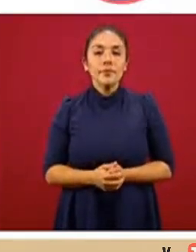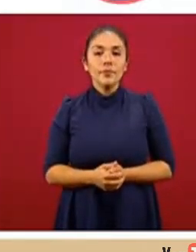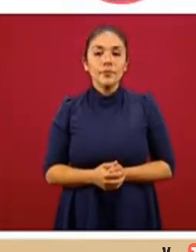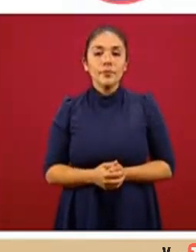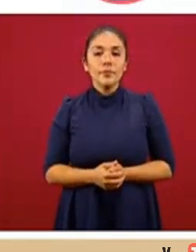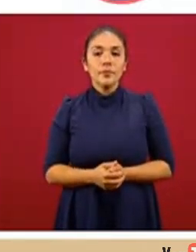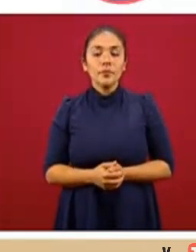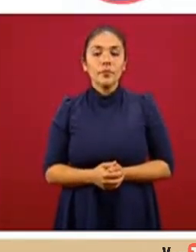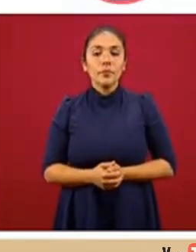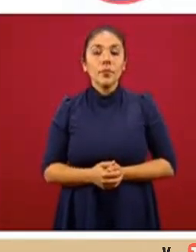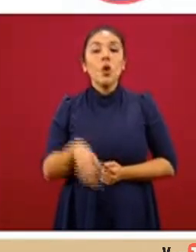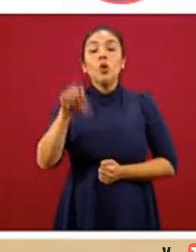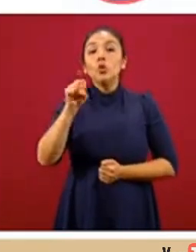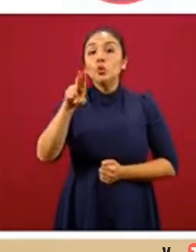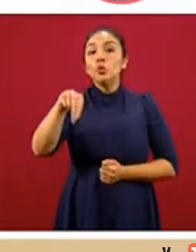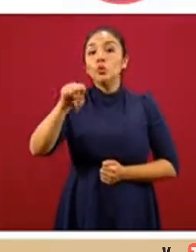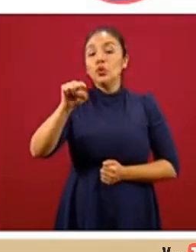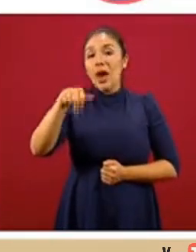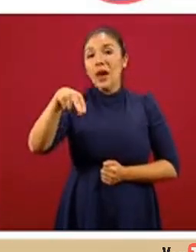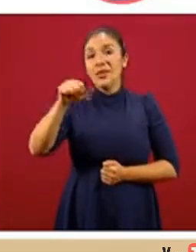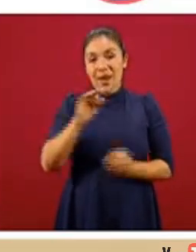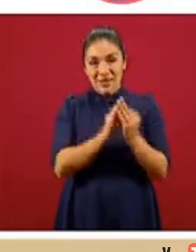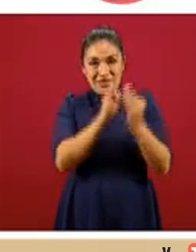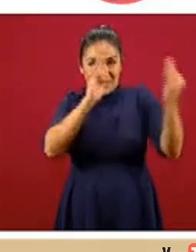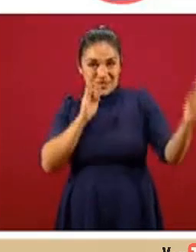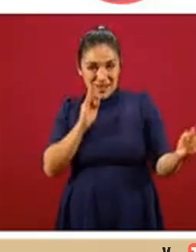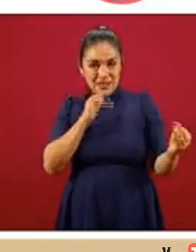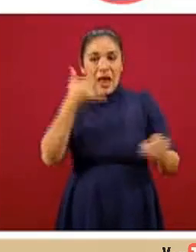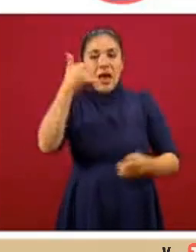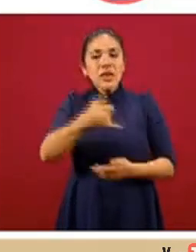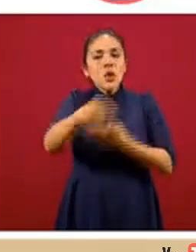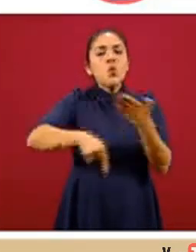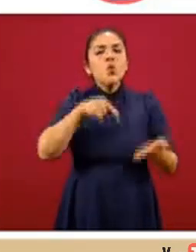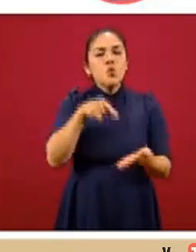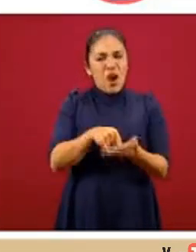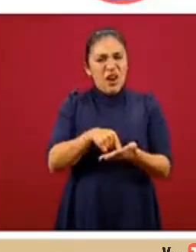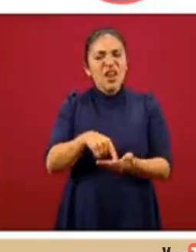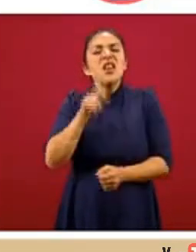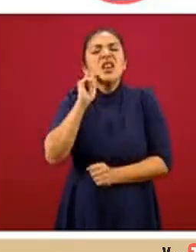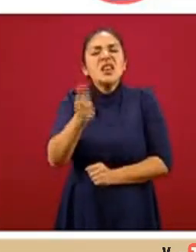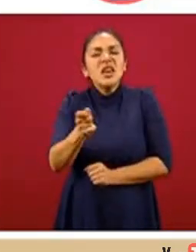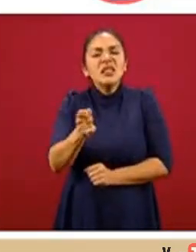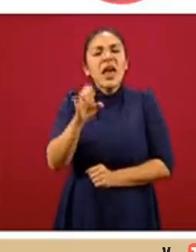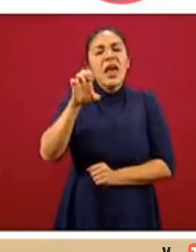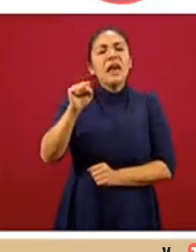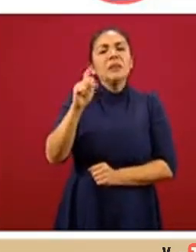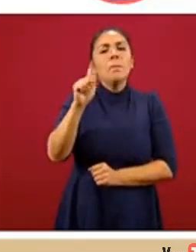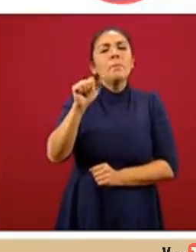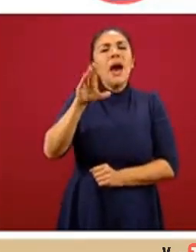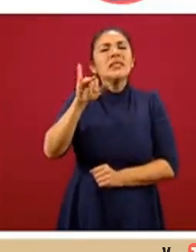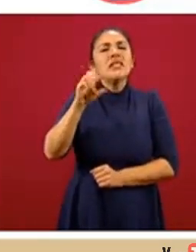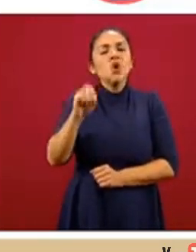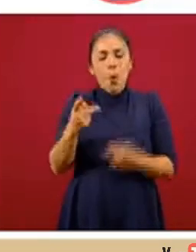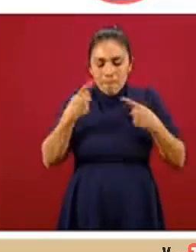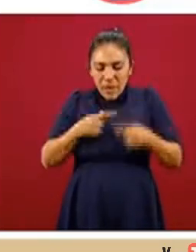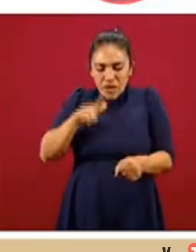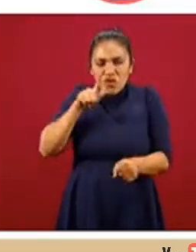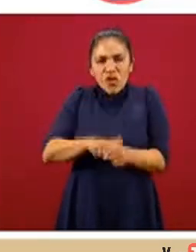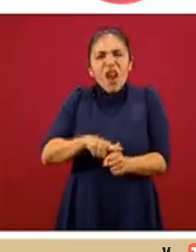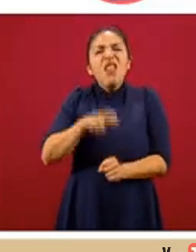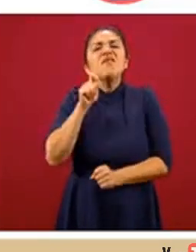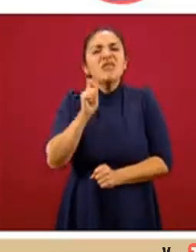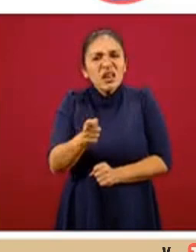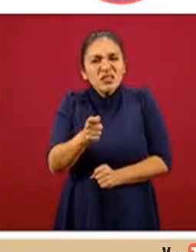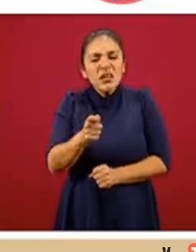Su sana distancia y los espacios. ¿Qué es el espacio íntimo? ¿Qué es el espacio personal? ¿Qué es el